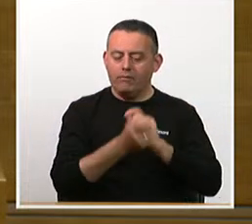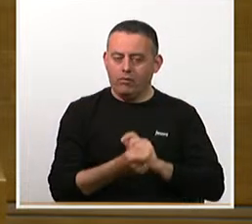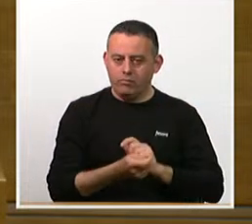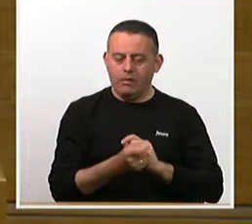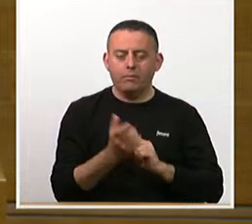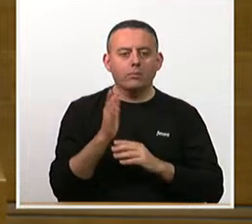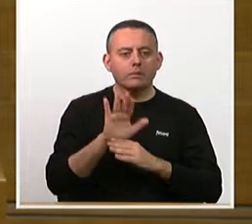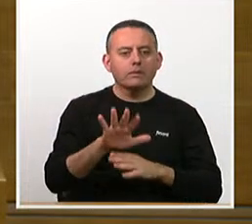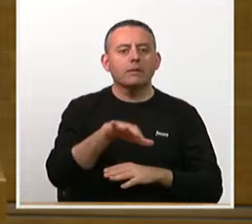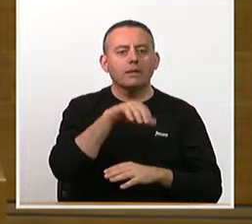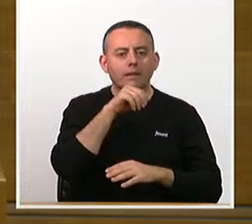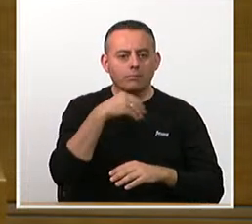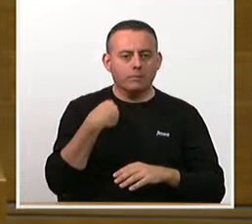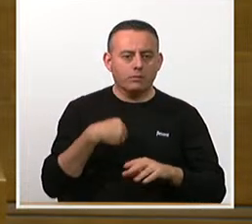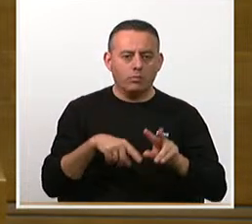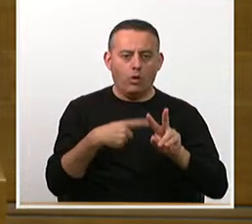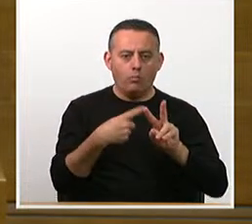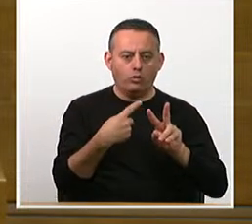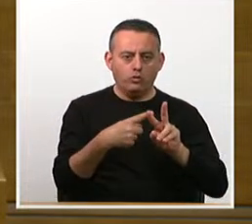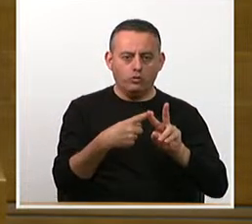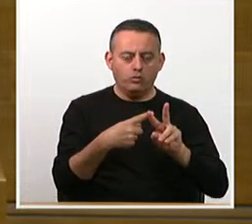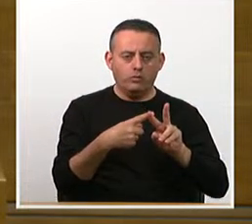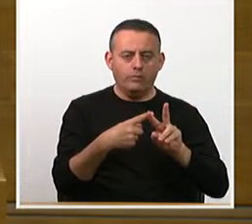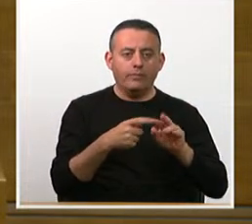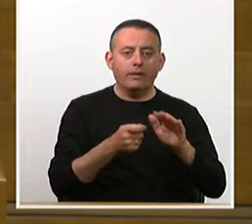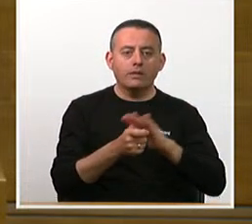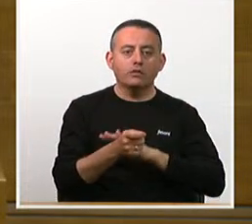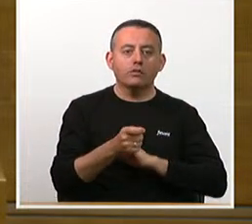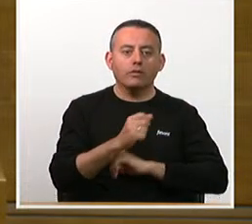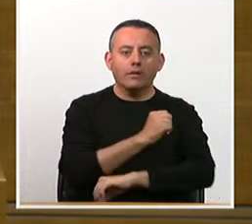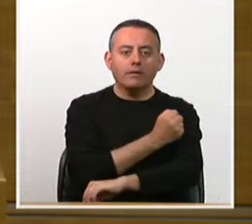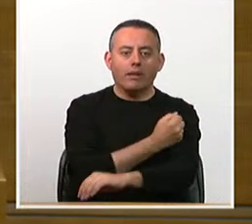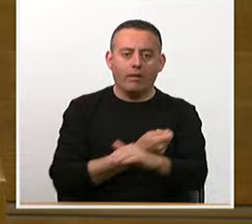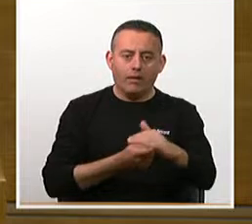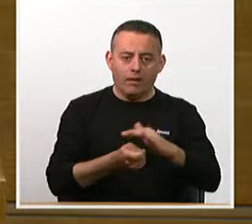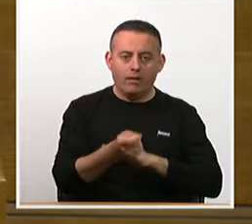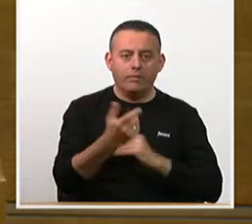por el grupo parlamentario vox cortes valencianas registro de entrada